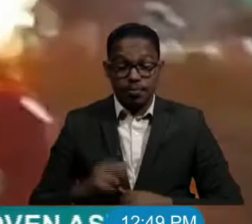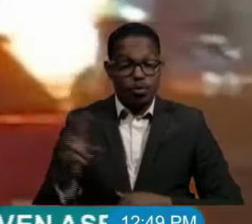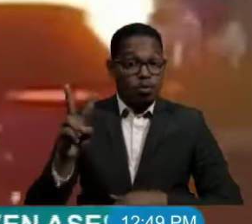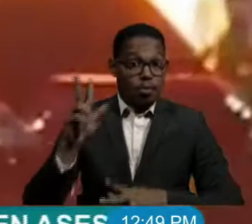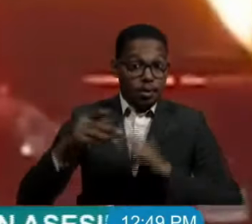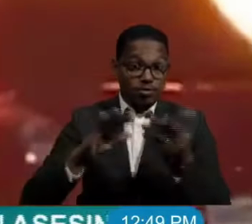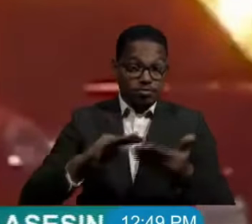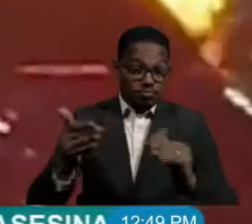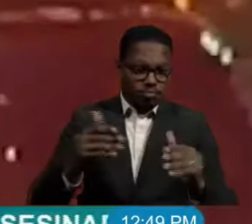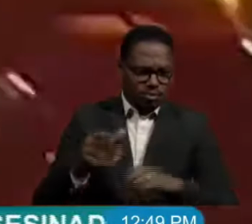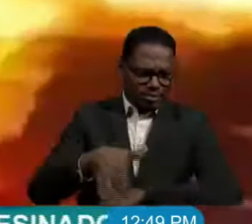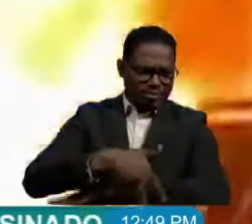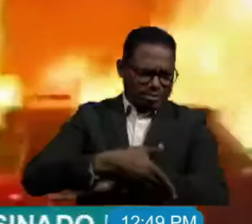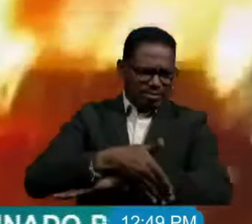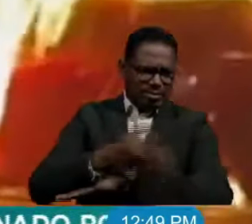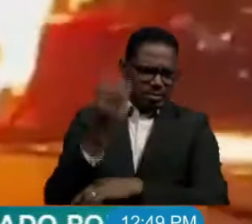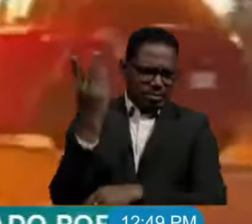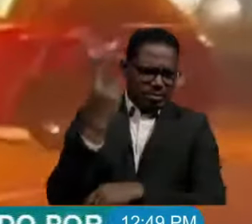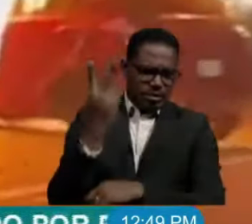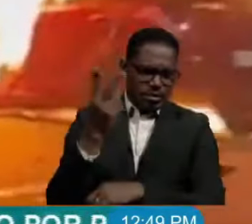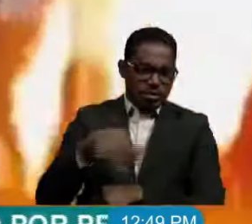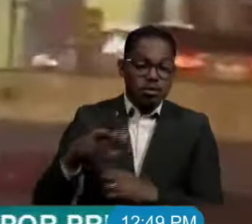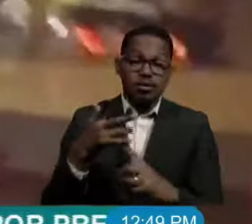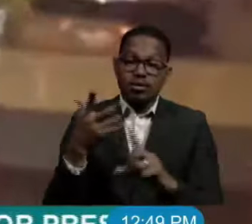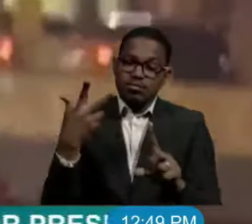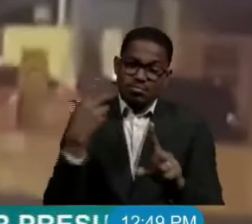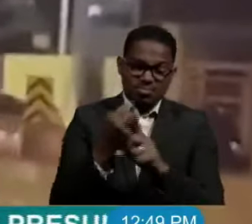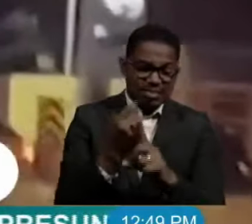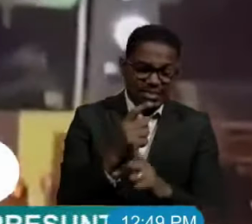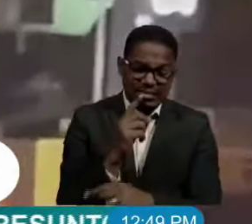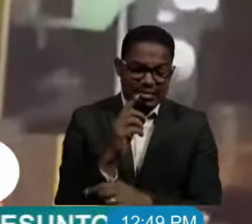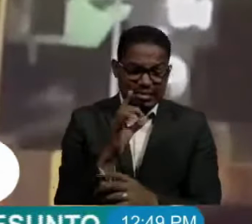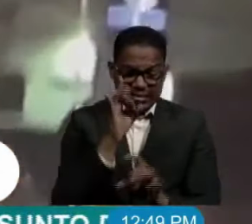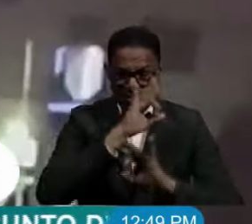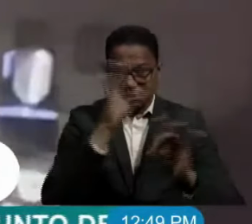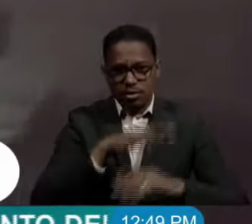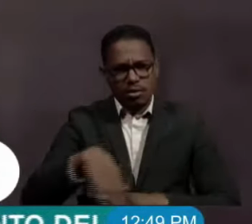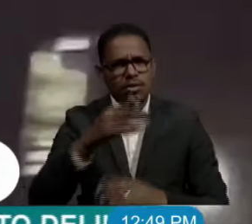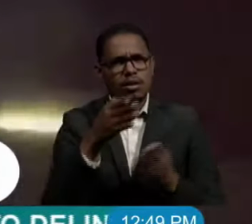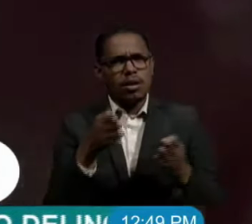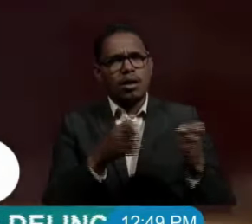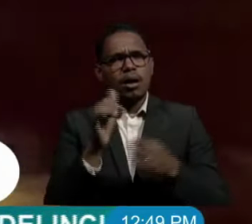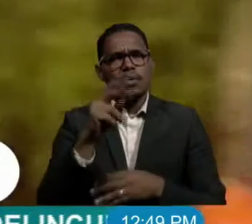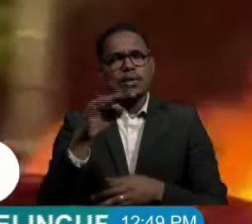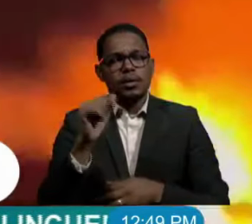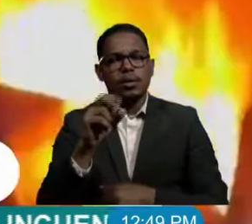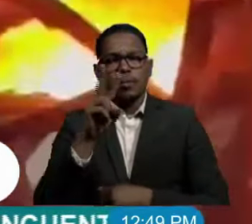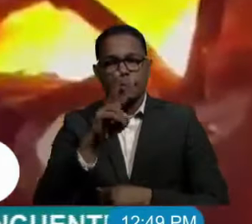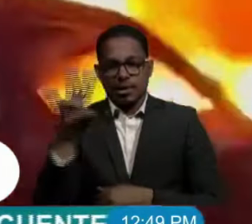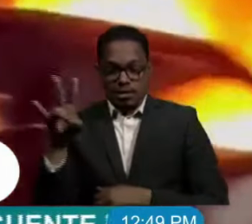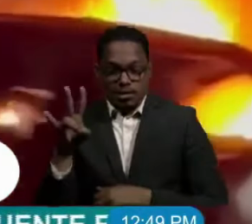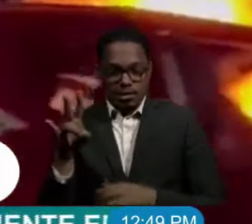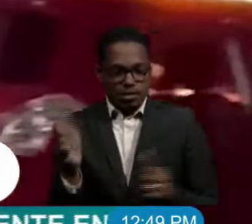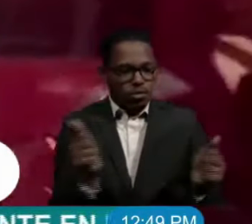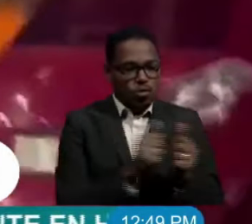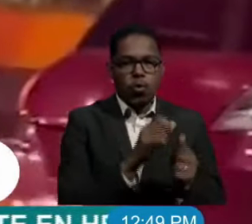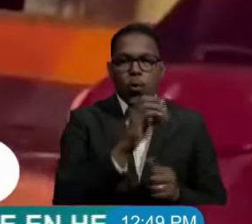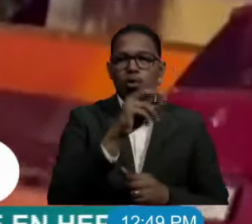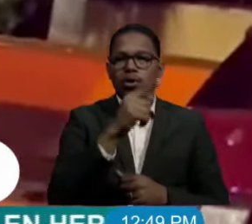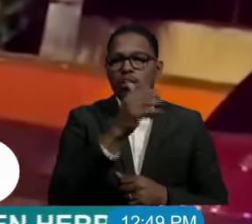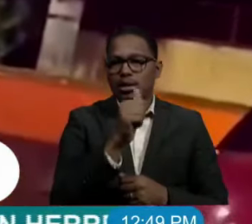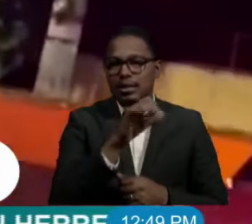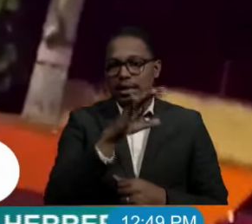la vida la madrugada de este viernes en un aparatoso accidente ocurrido en la intersección de las avenidas 27 de Febrero y Ortega y Gasset, acá en el